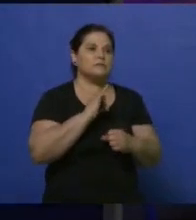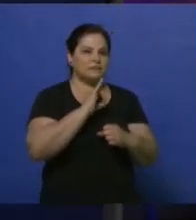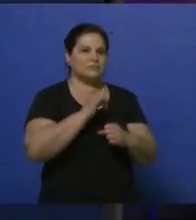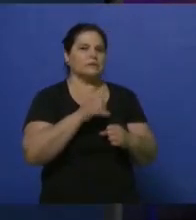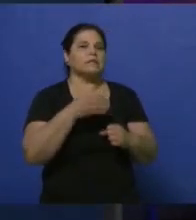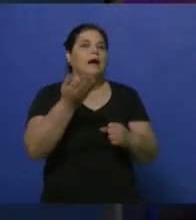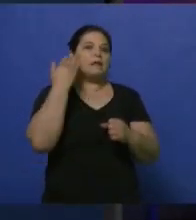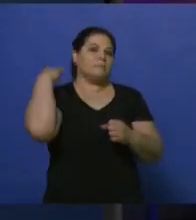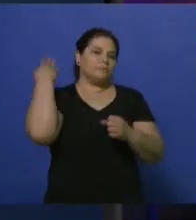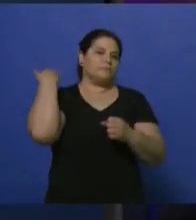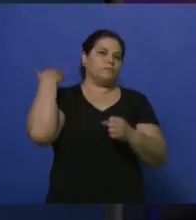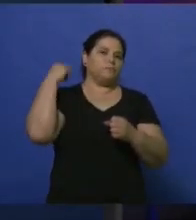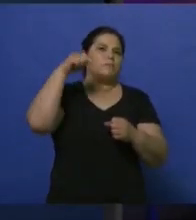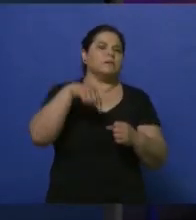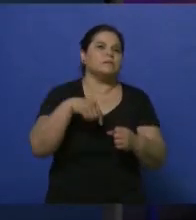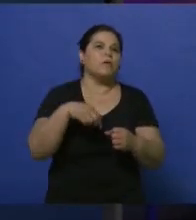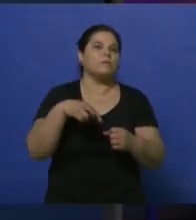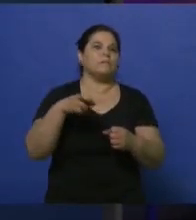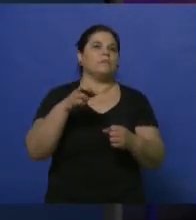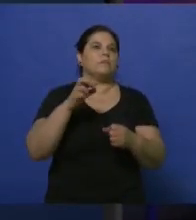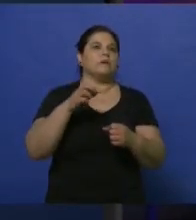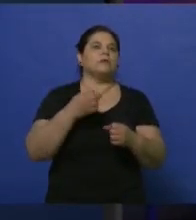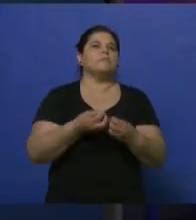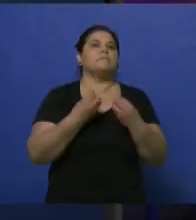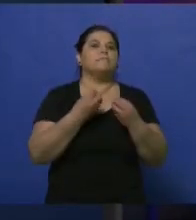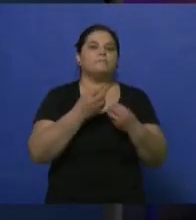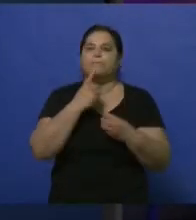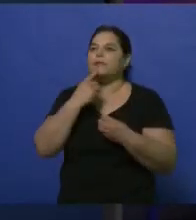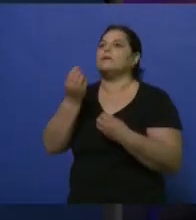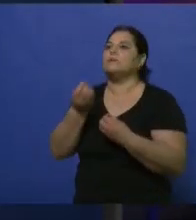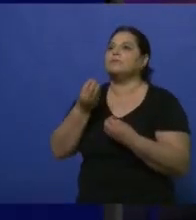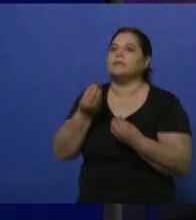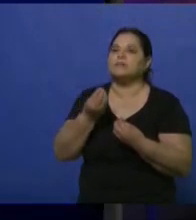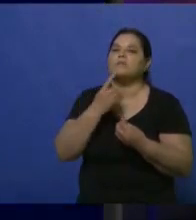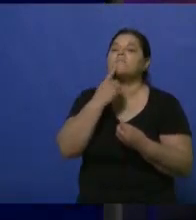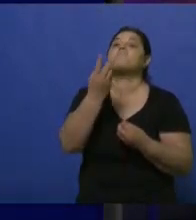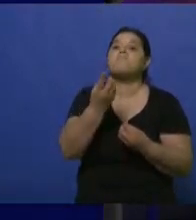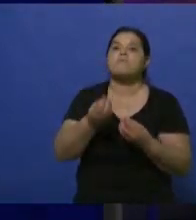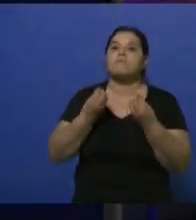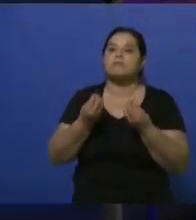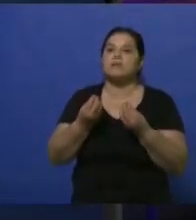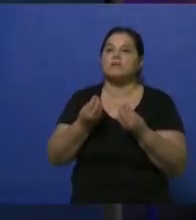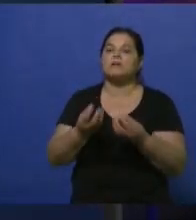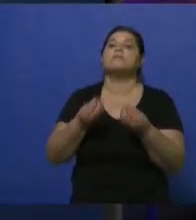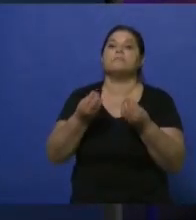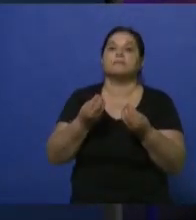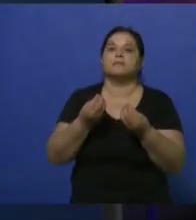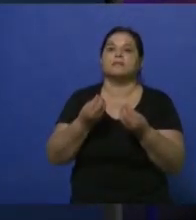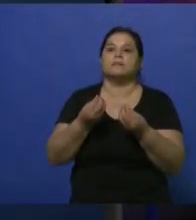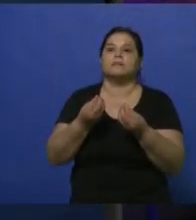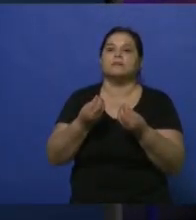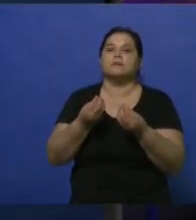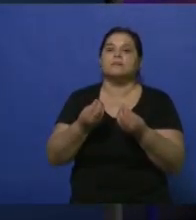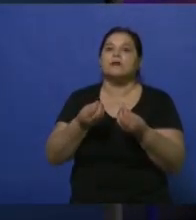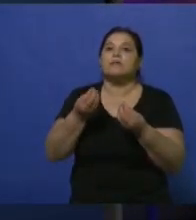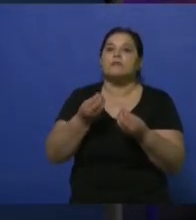casi el 12%. Y cada vez que baja, en realidad todos los días, la pregunta que nos hacemos nosotros y los televidentes es recurrente. Che, ¿qué pasa? Ya estamos,